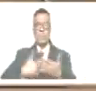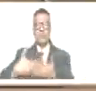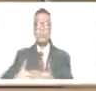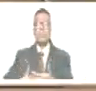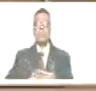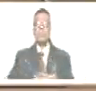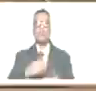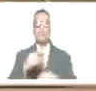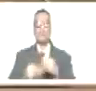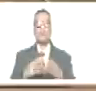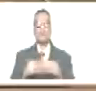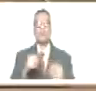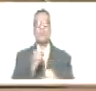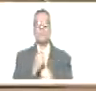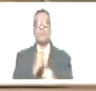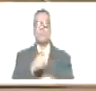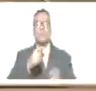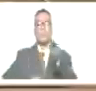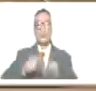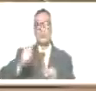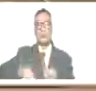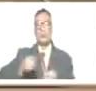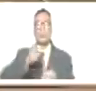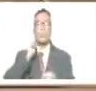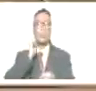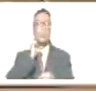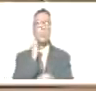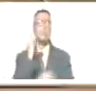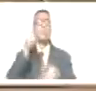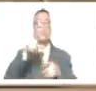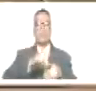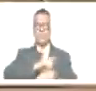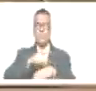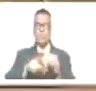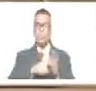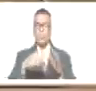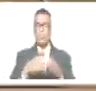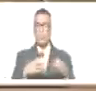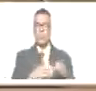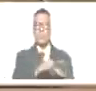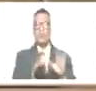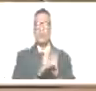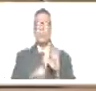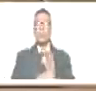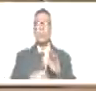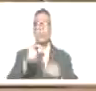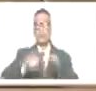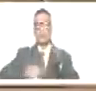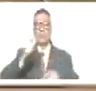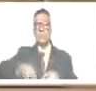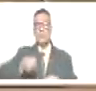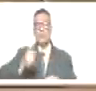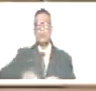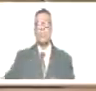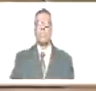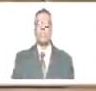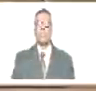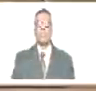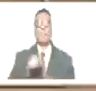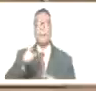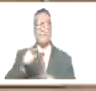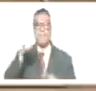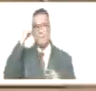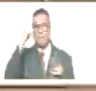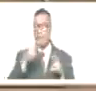actuaciones al Fiscal General de la República y a la Sala Constitucional del Tribunal Supremo de Justicia para su conocimiento y